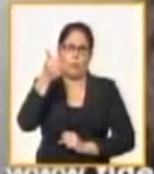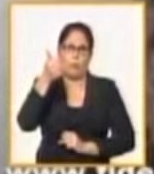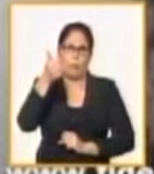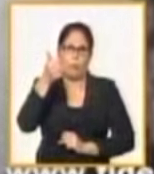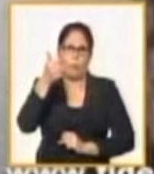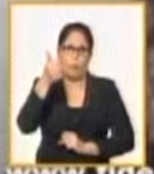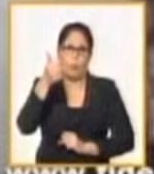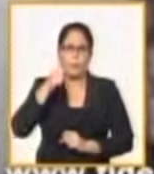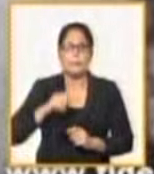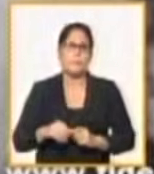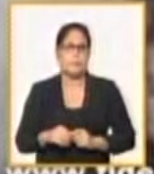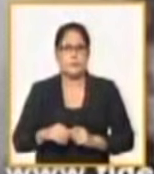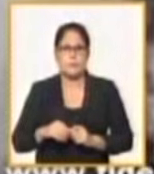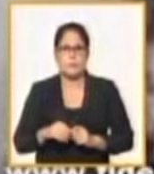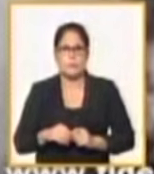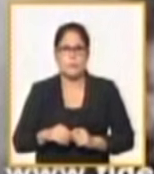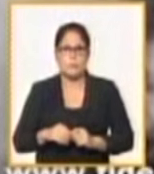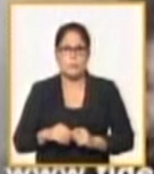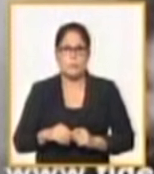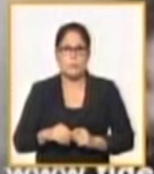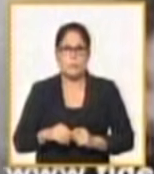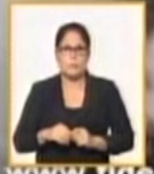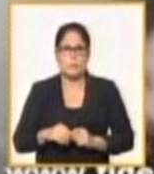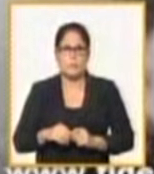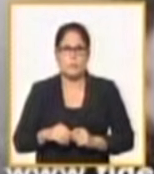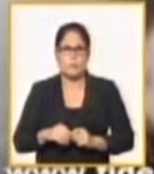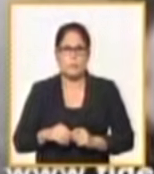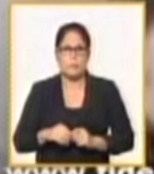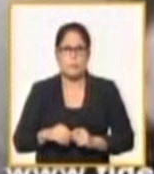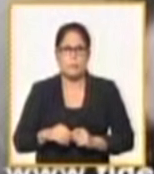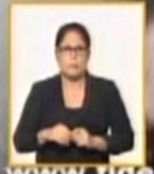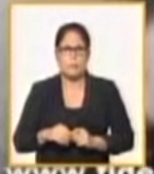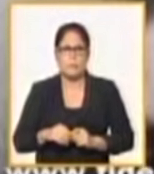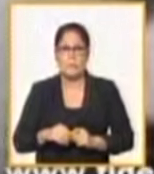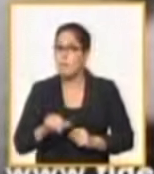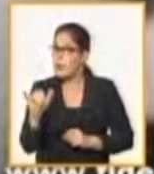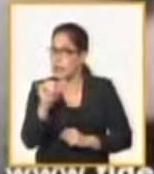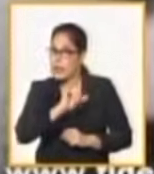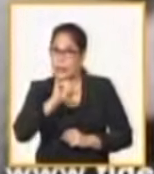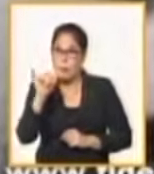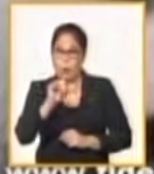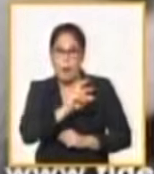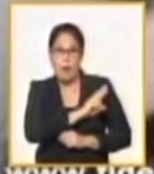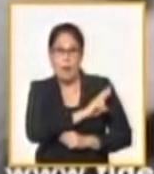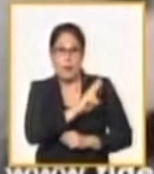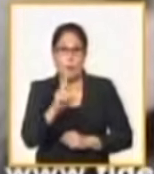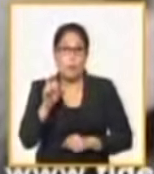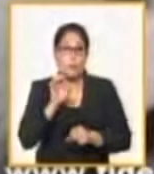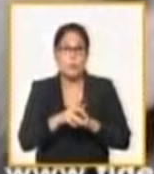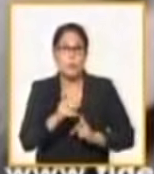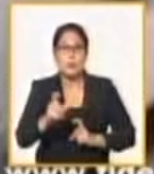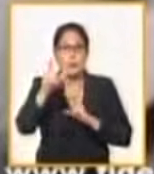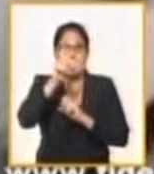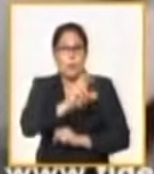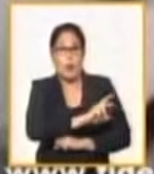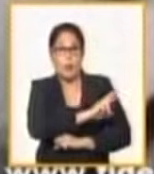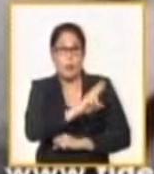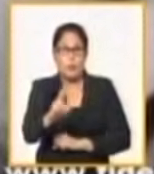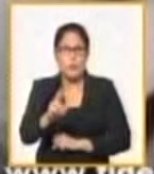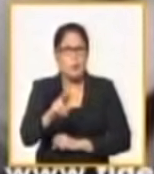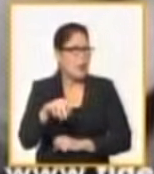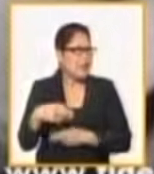el orden cultural. Y lo mismo que la revolución se